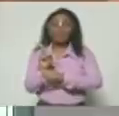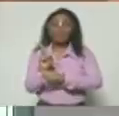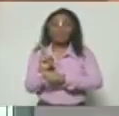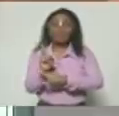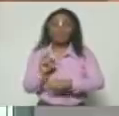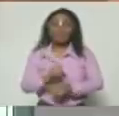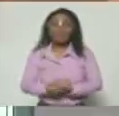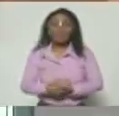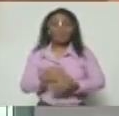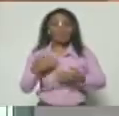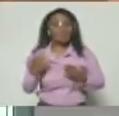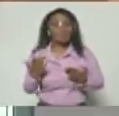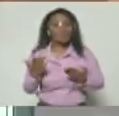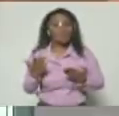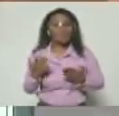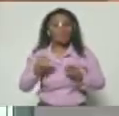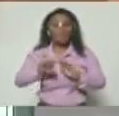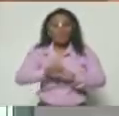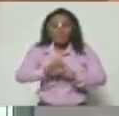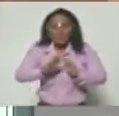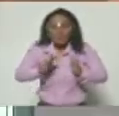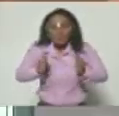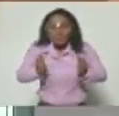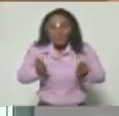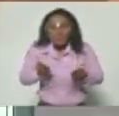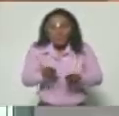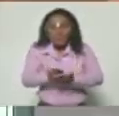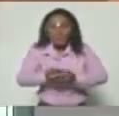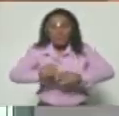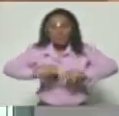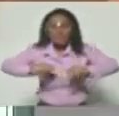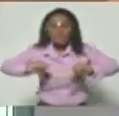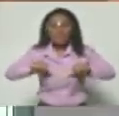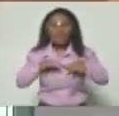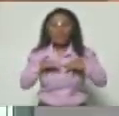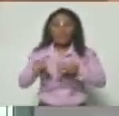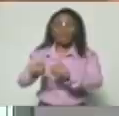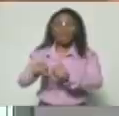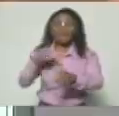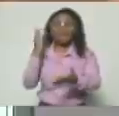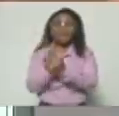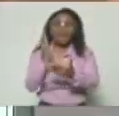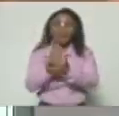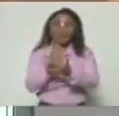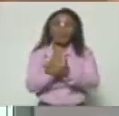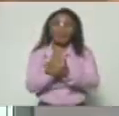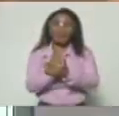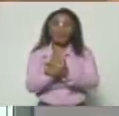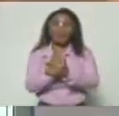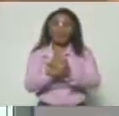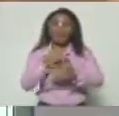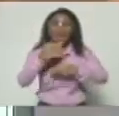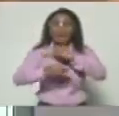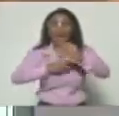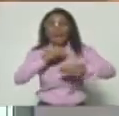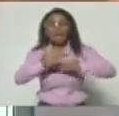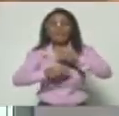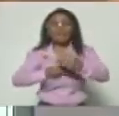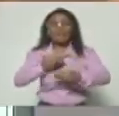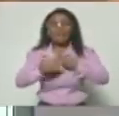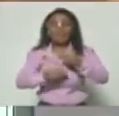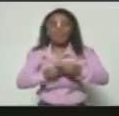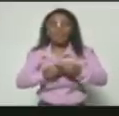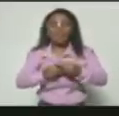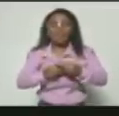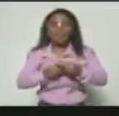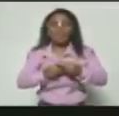es en la geopolítica imperial que siempre ha estado en torno a